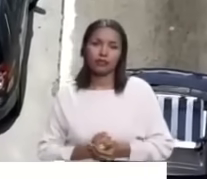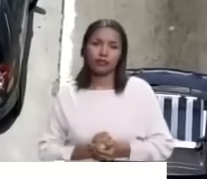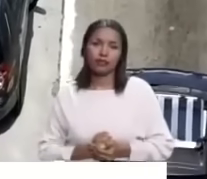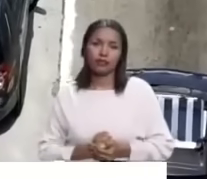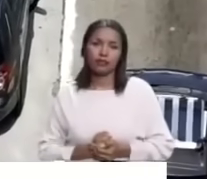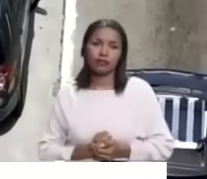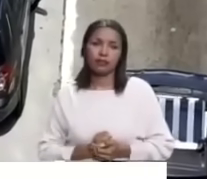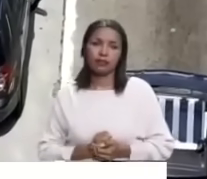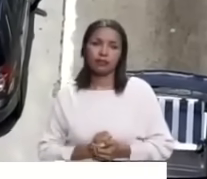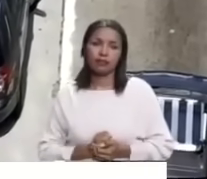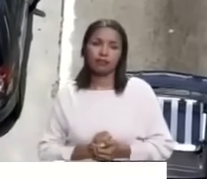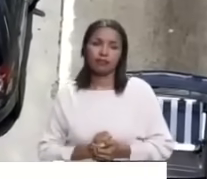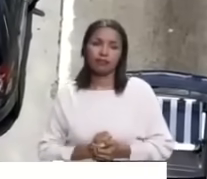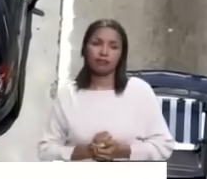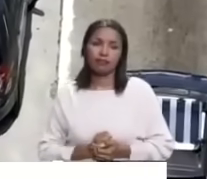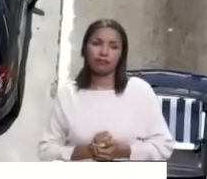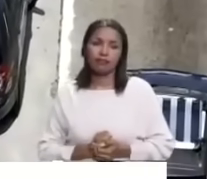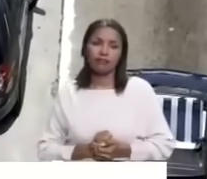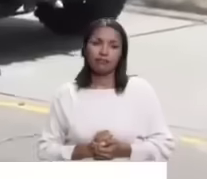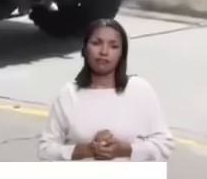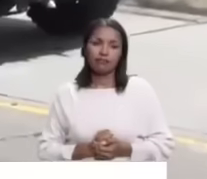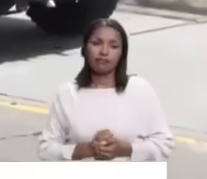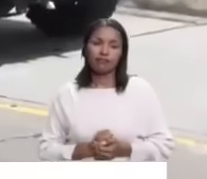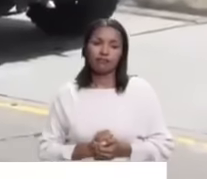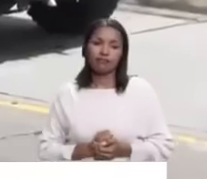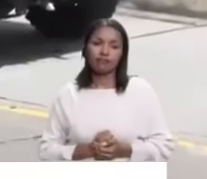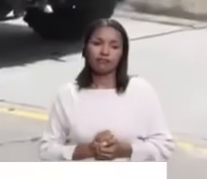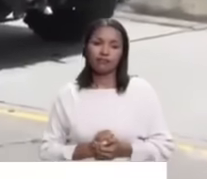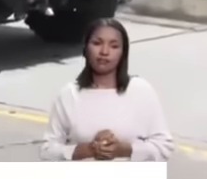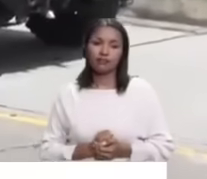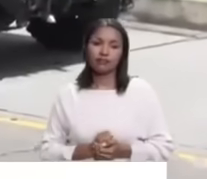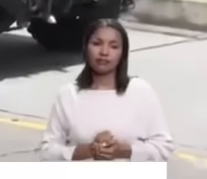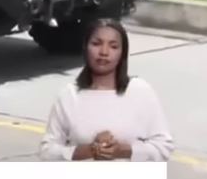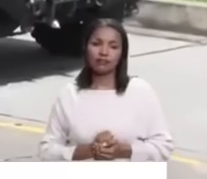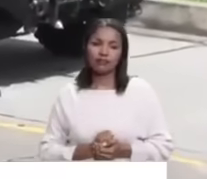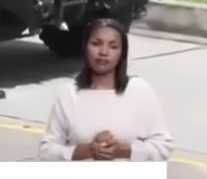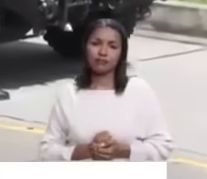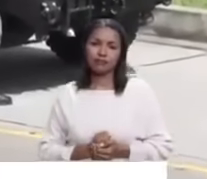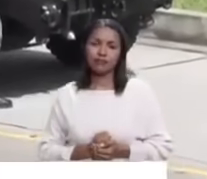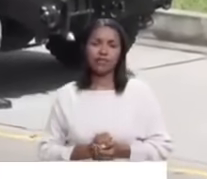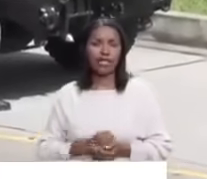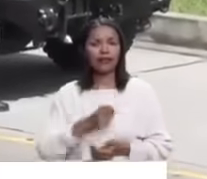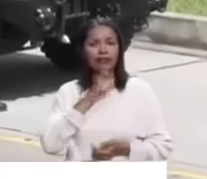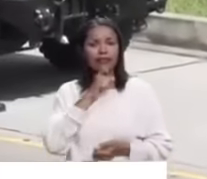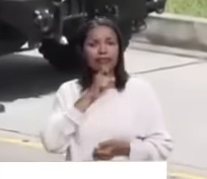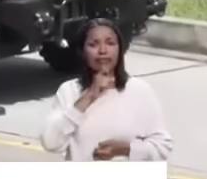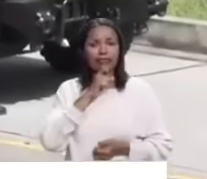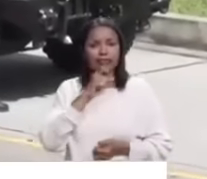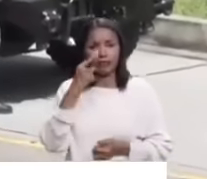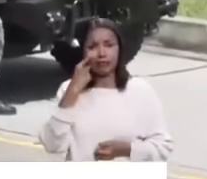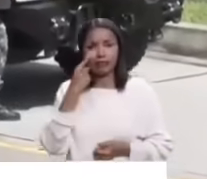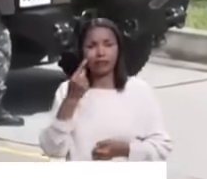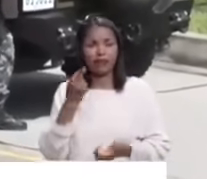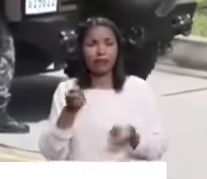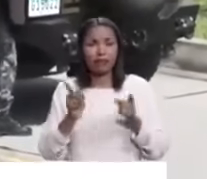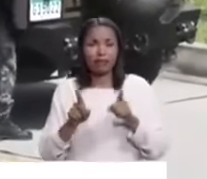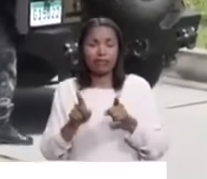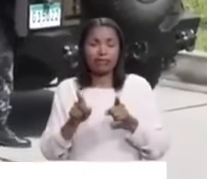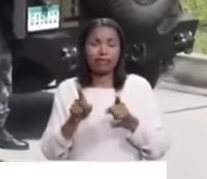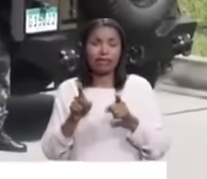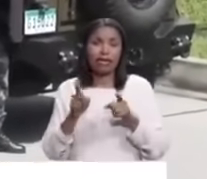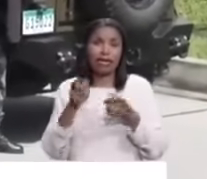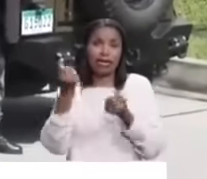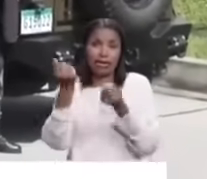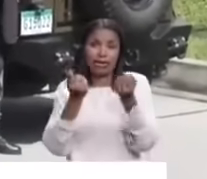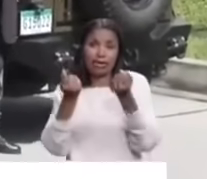ve nada para adentro, así que eso es algo que nos complica un poco hacerles pues la descripción completa de lo que está pasando aquí.